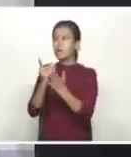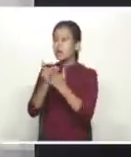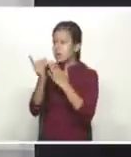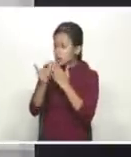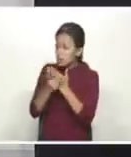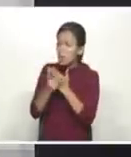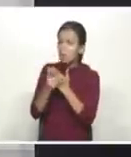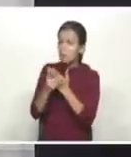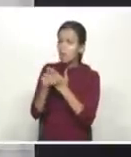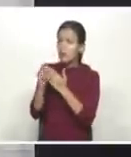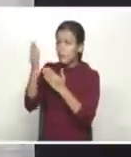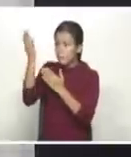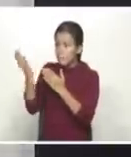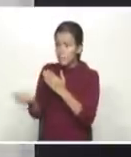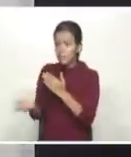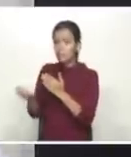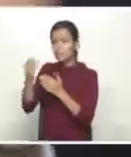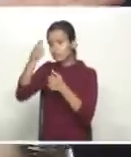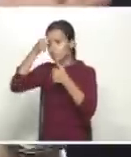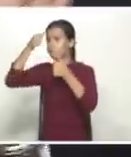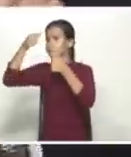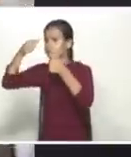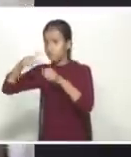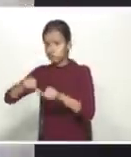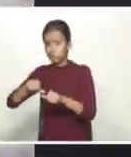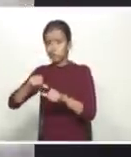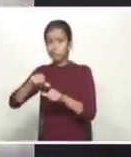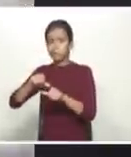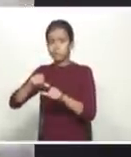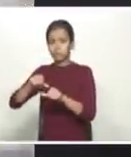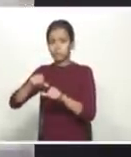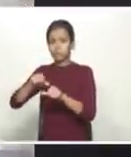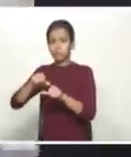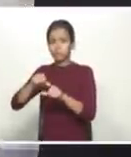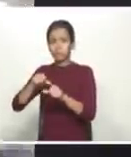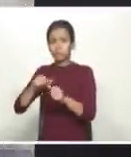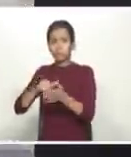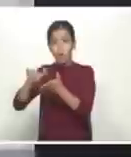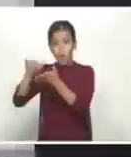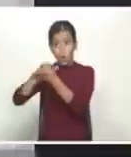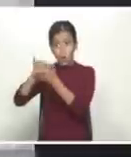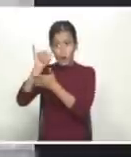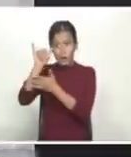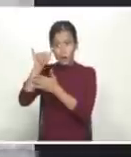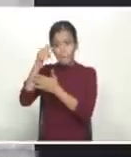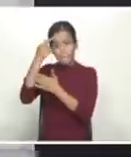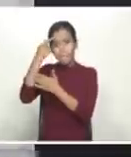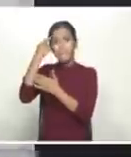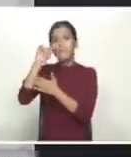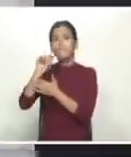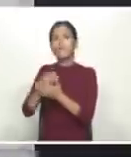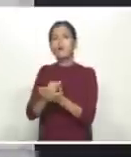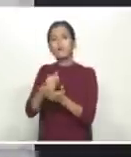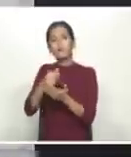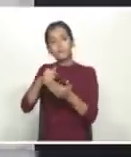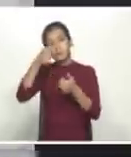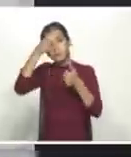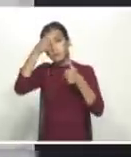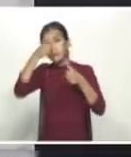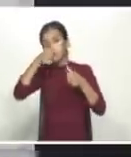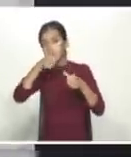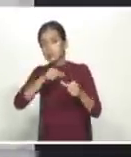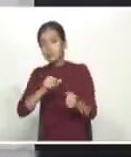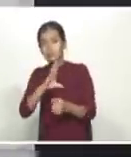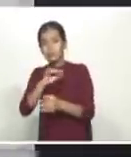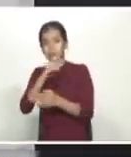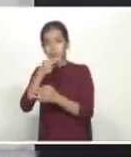para lograr el acuerdo. ¿Y qué hemos dado cuenta en todo ese proceso? Es que hay fuerzas oscuras en